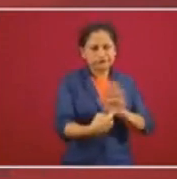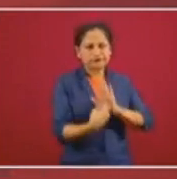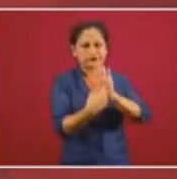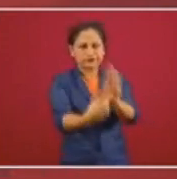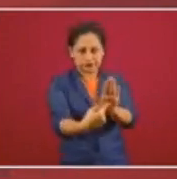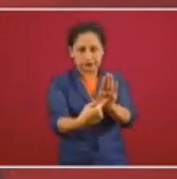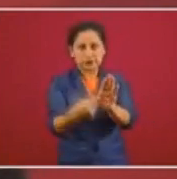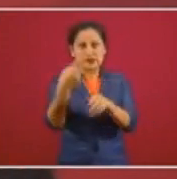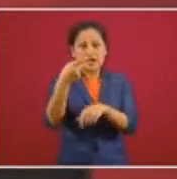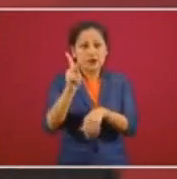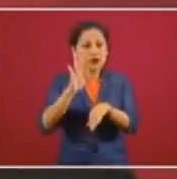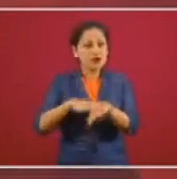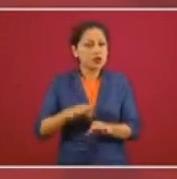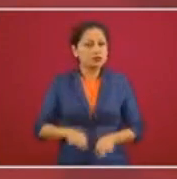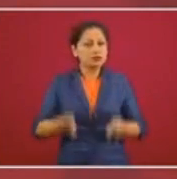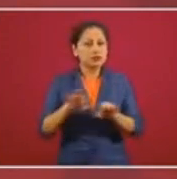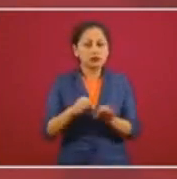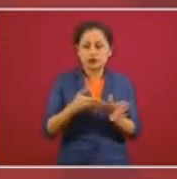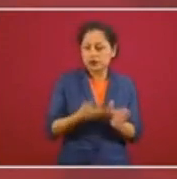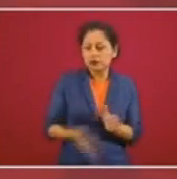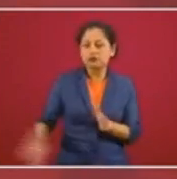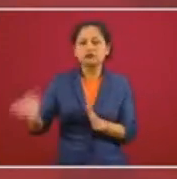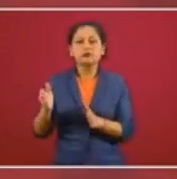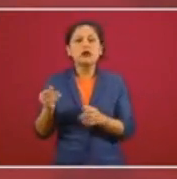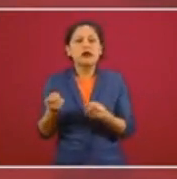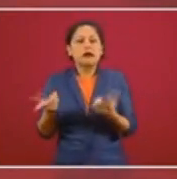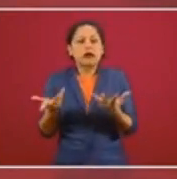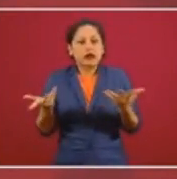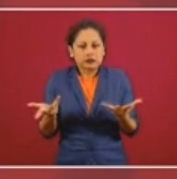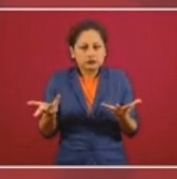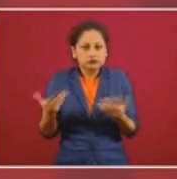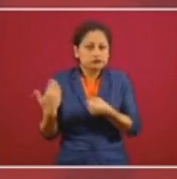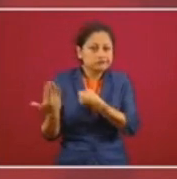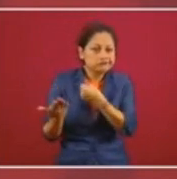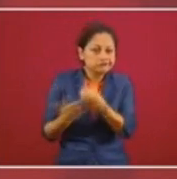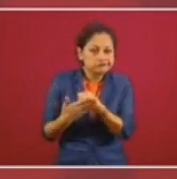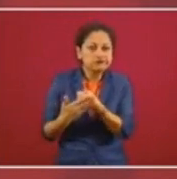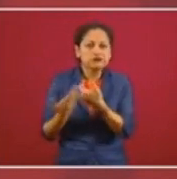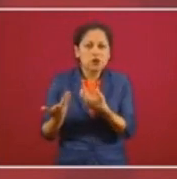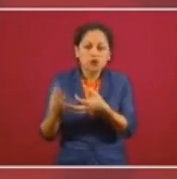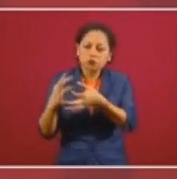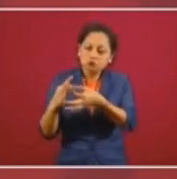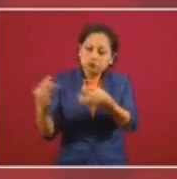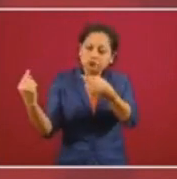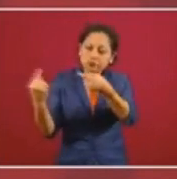qué es lo que se espera. Todo esto con